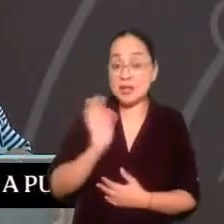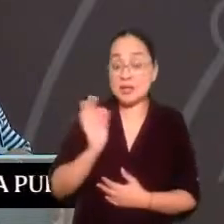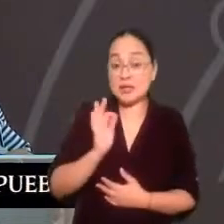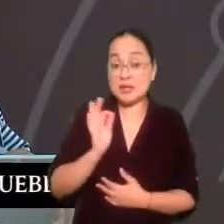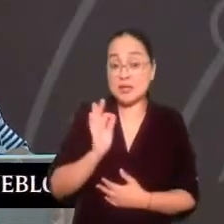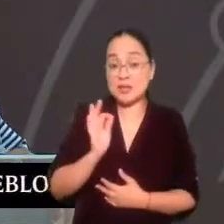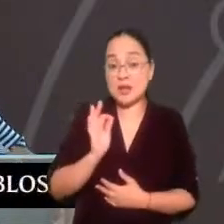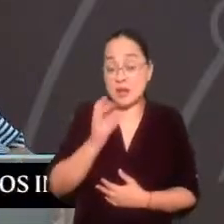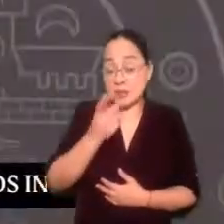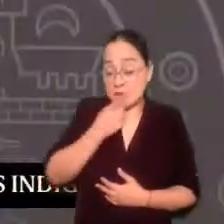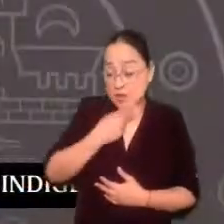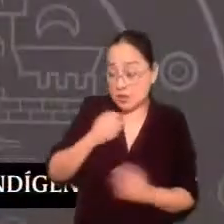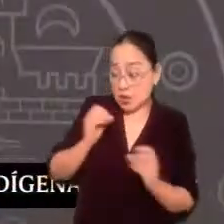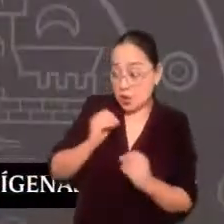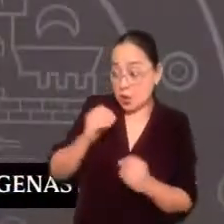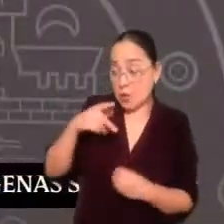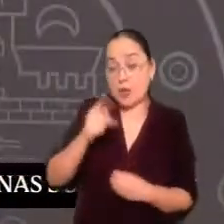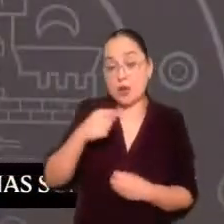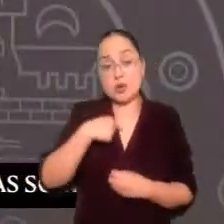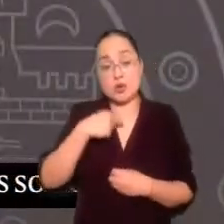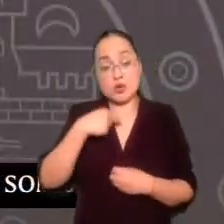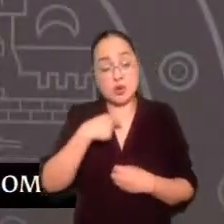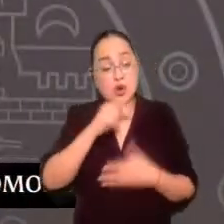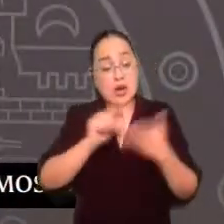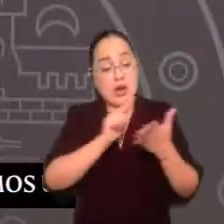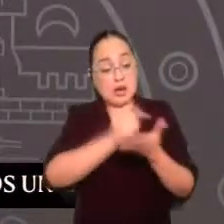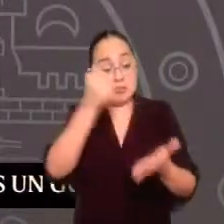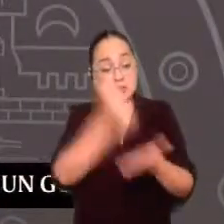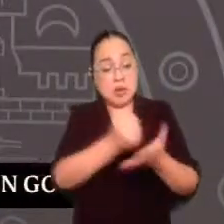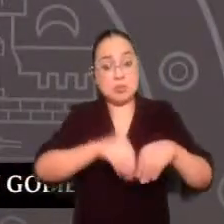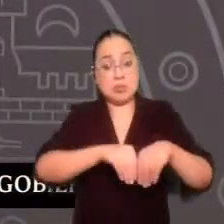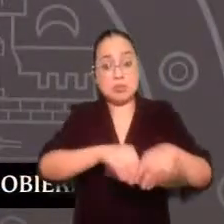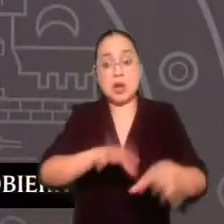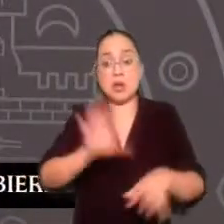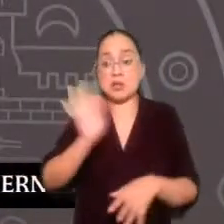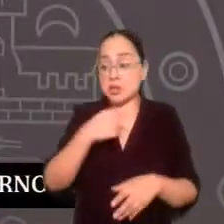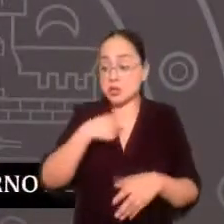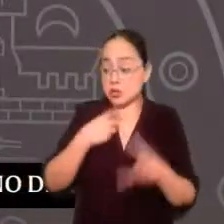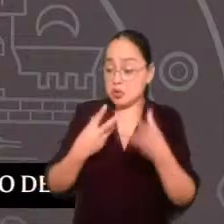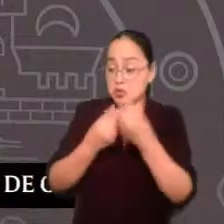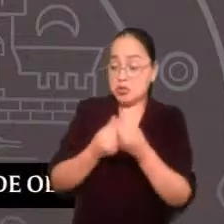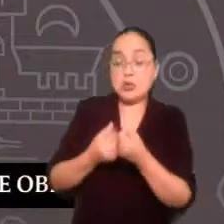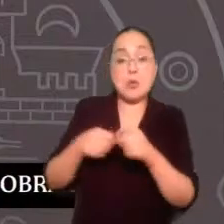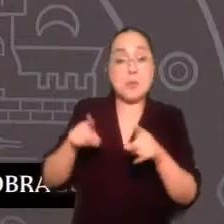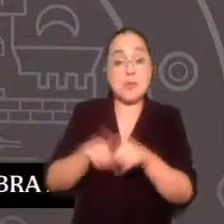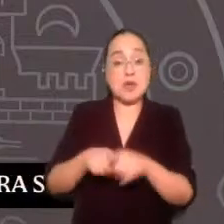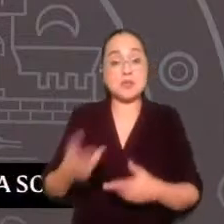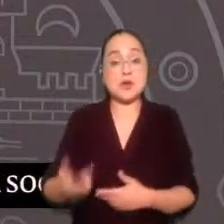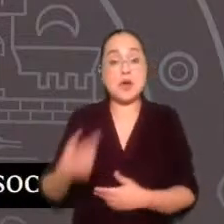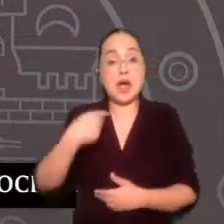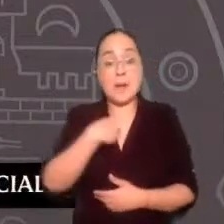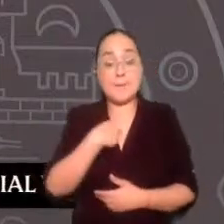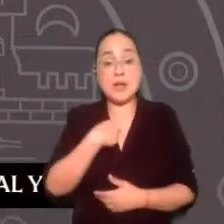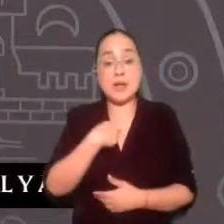pero como yo la promulgué, a lo mejor también estoy incluido. No me va a afectar que no me den